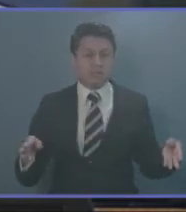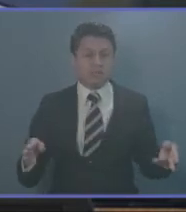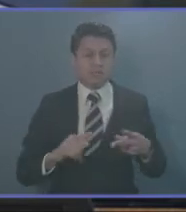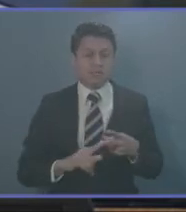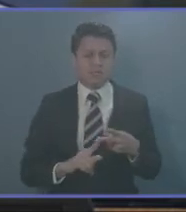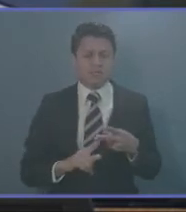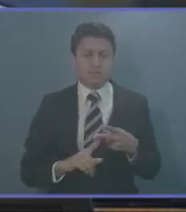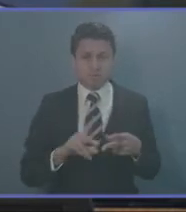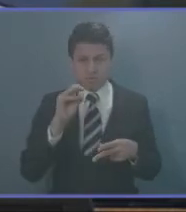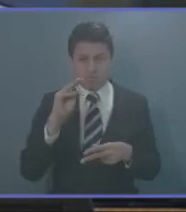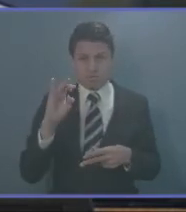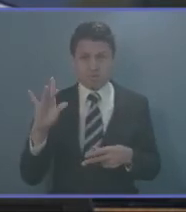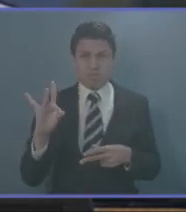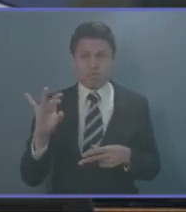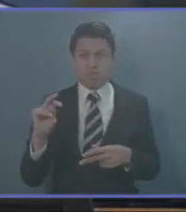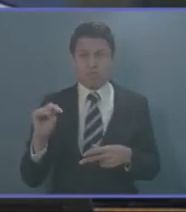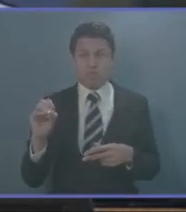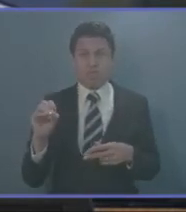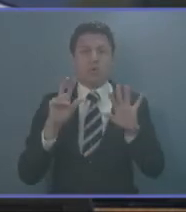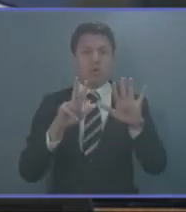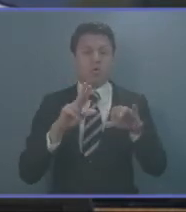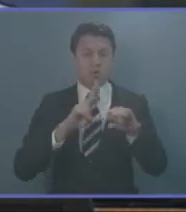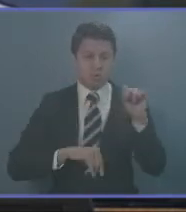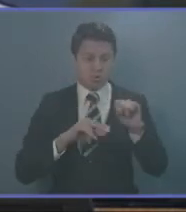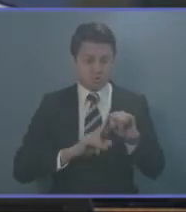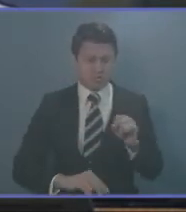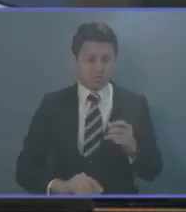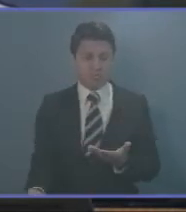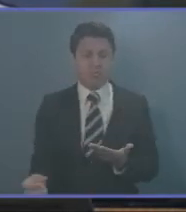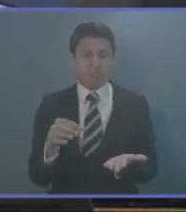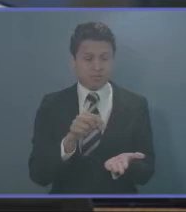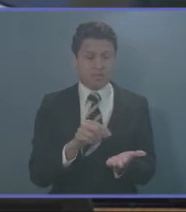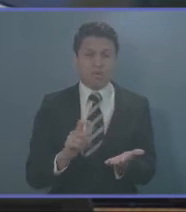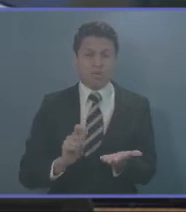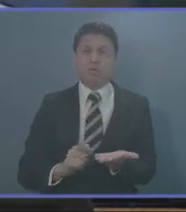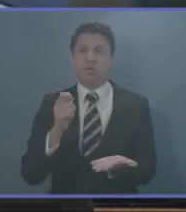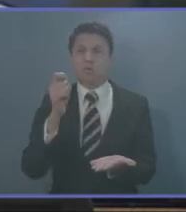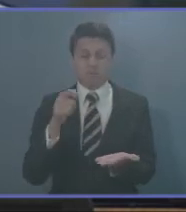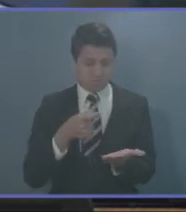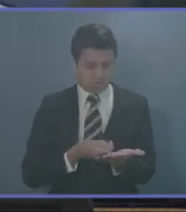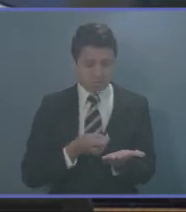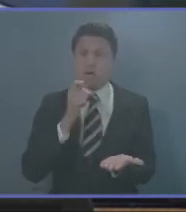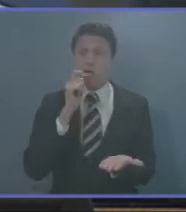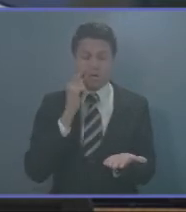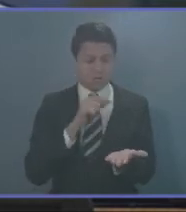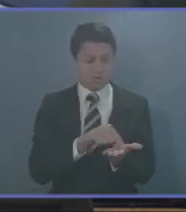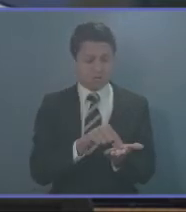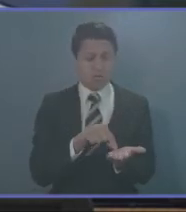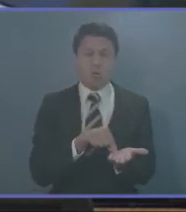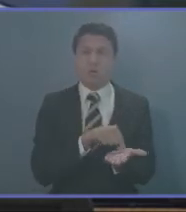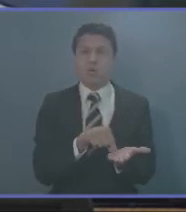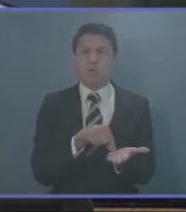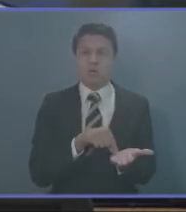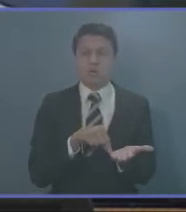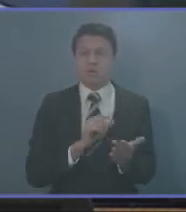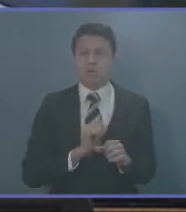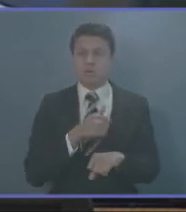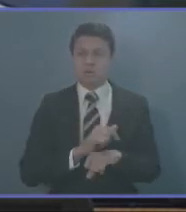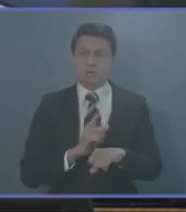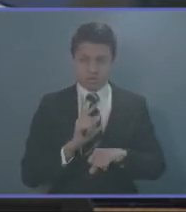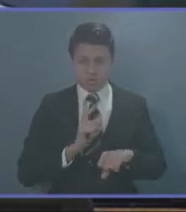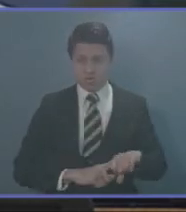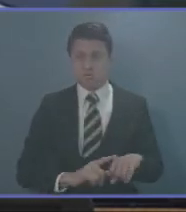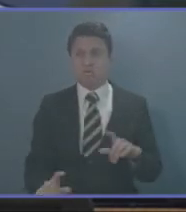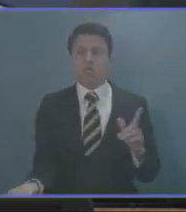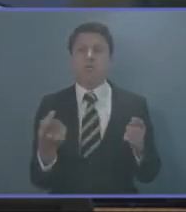uno, $8. Lotería de cartones en números o figuras instaladas en periodos no comprendidos durante las fiestas